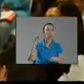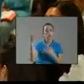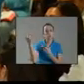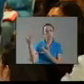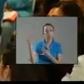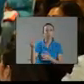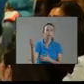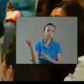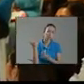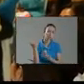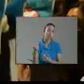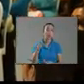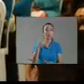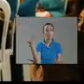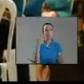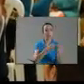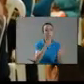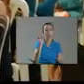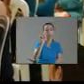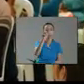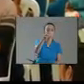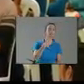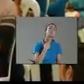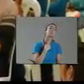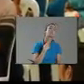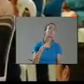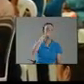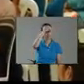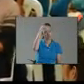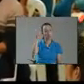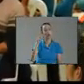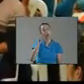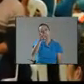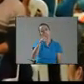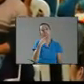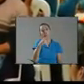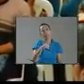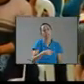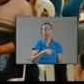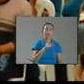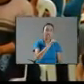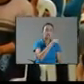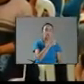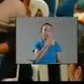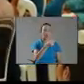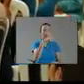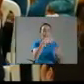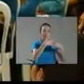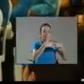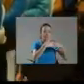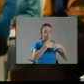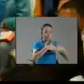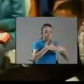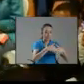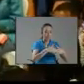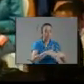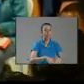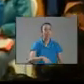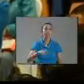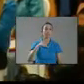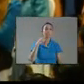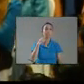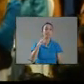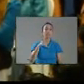que me irá bien. Yo sé, Señor, que todo lo que tú planeaste se va a